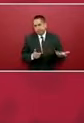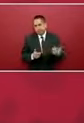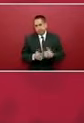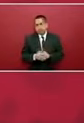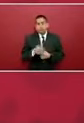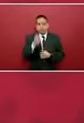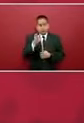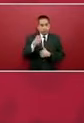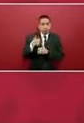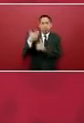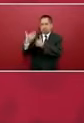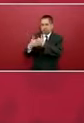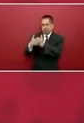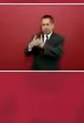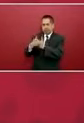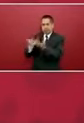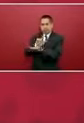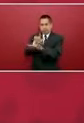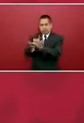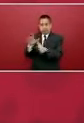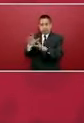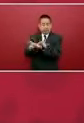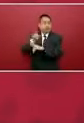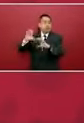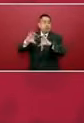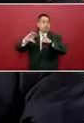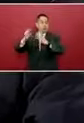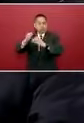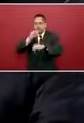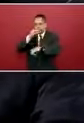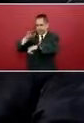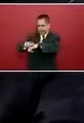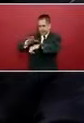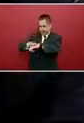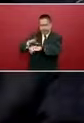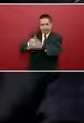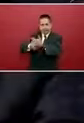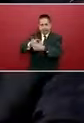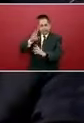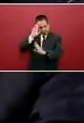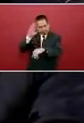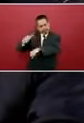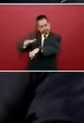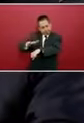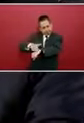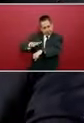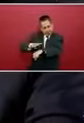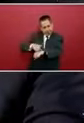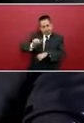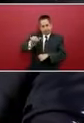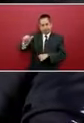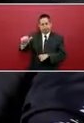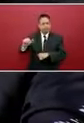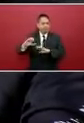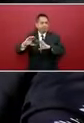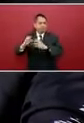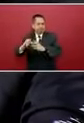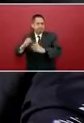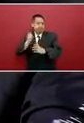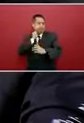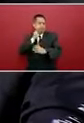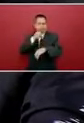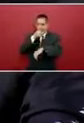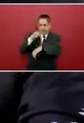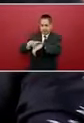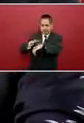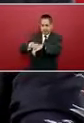Por eso la reforma que está en el Congreso, aprovecho para hacer el exhorto, la convocatoria, la invitación